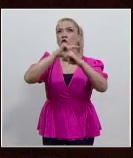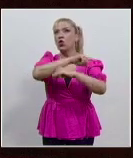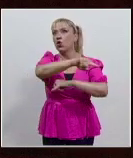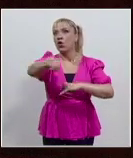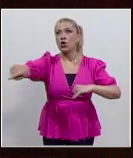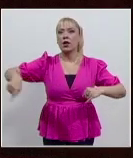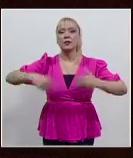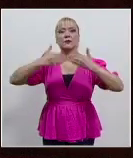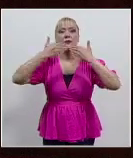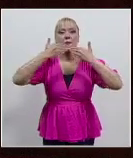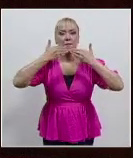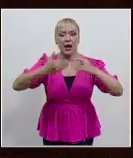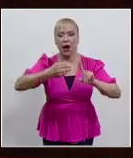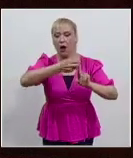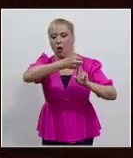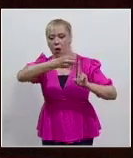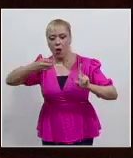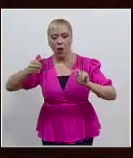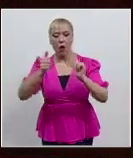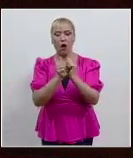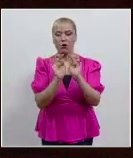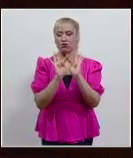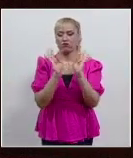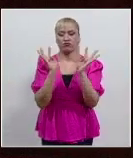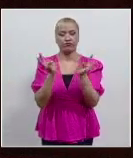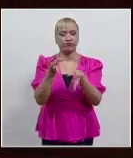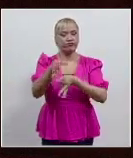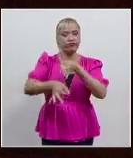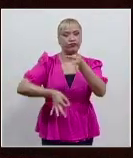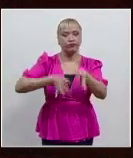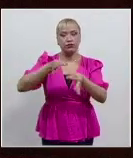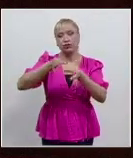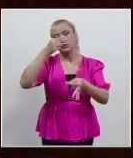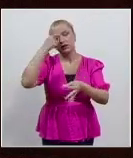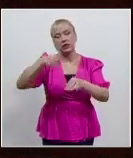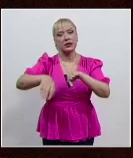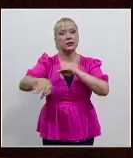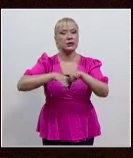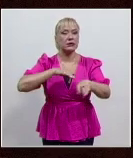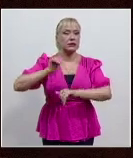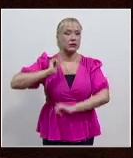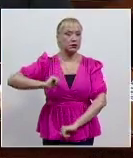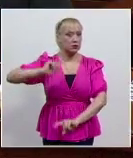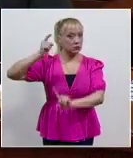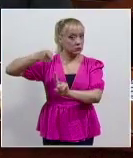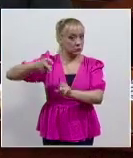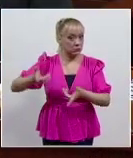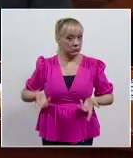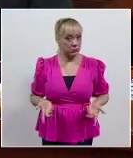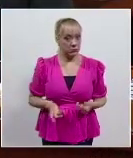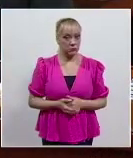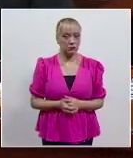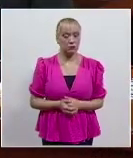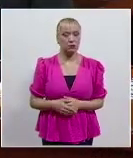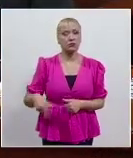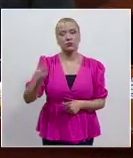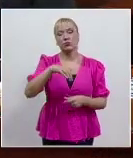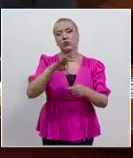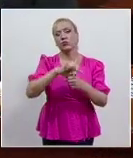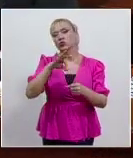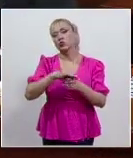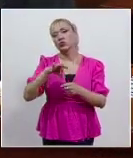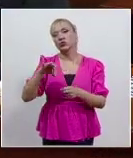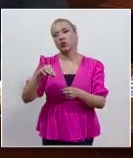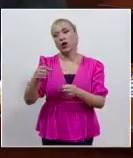y adecuadamente integradas para ejercer las funciones que se le encomienda. Quienes votaron porque no